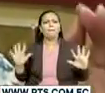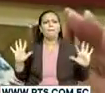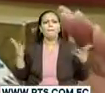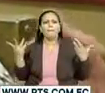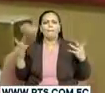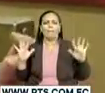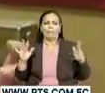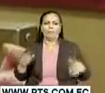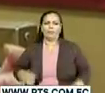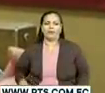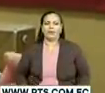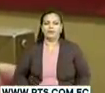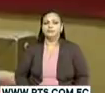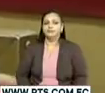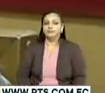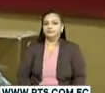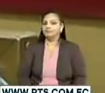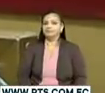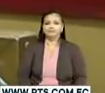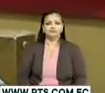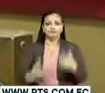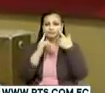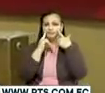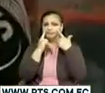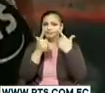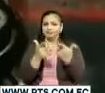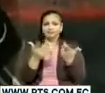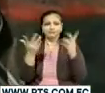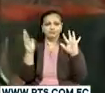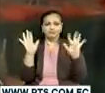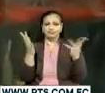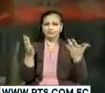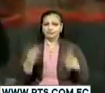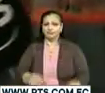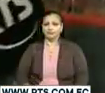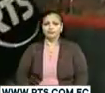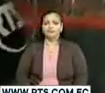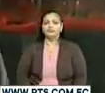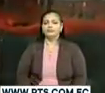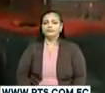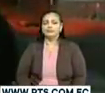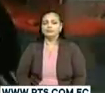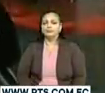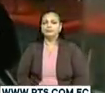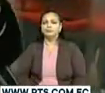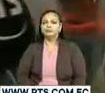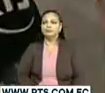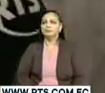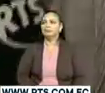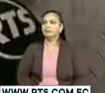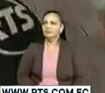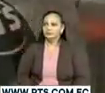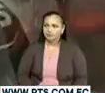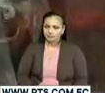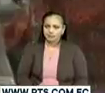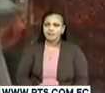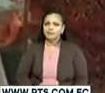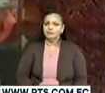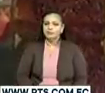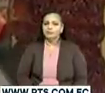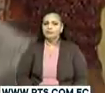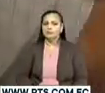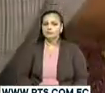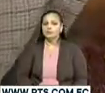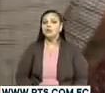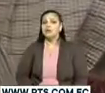botado. O sea, no viene nada, no tenemos seguridad aquí. Aquí nosotros estamos últimos, somos cuatro ojos aquí atendiendo a los clientes. Sí, también